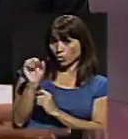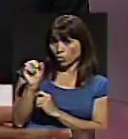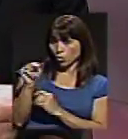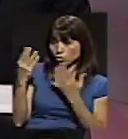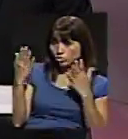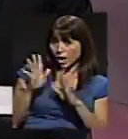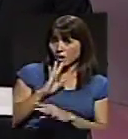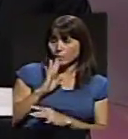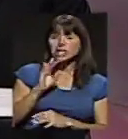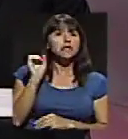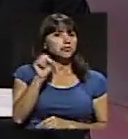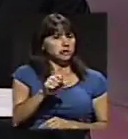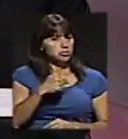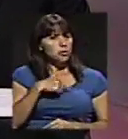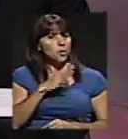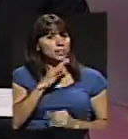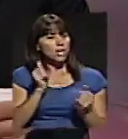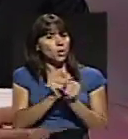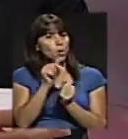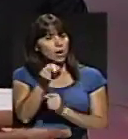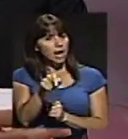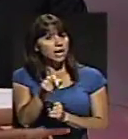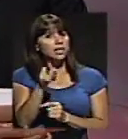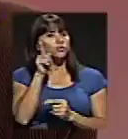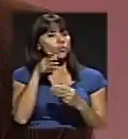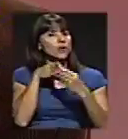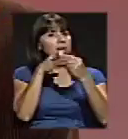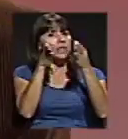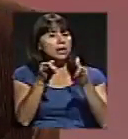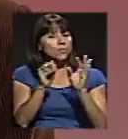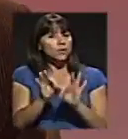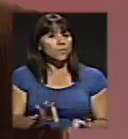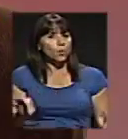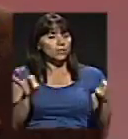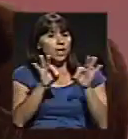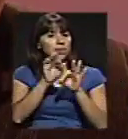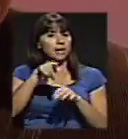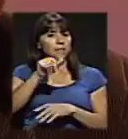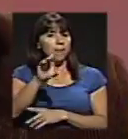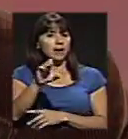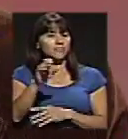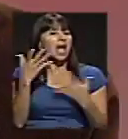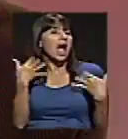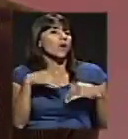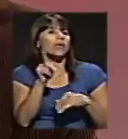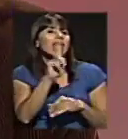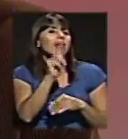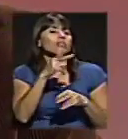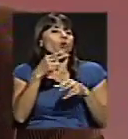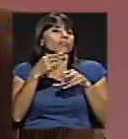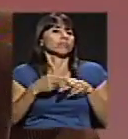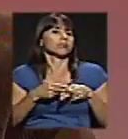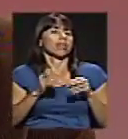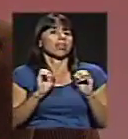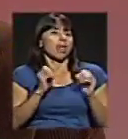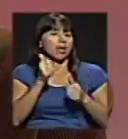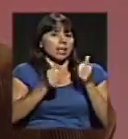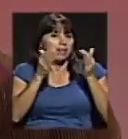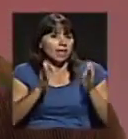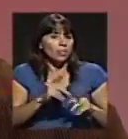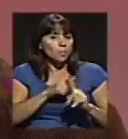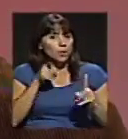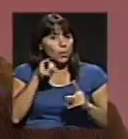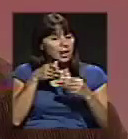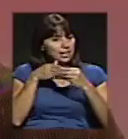con don Otón, que sigue siendo un líder muy importante dentro del PAC, aunque no ocupe cargos y diga que no va a ser candidato, sigue siendo un líder determinante